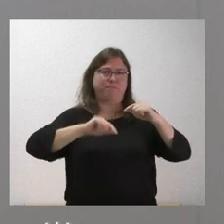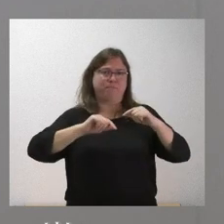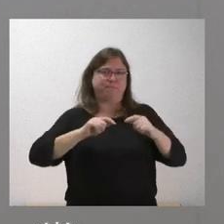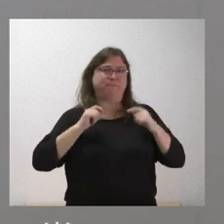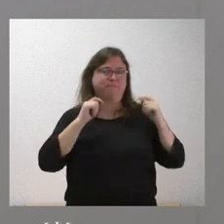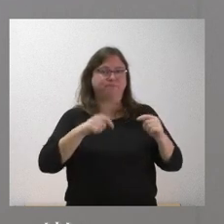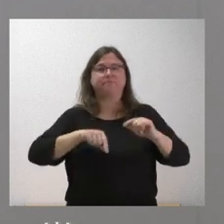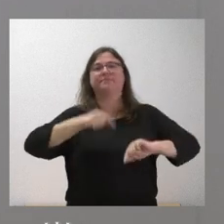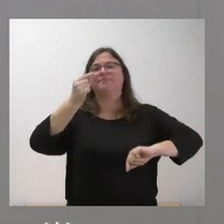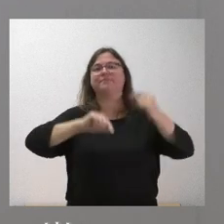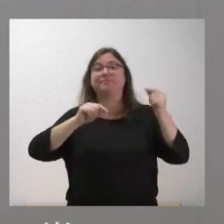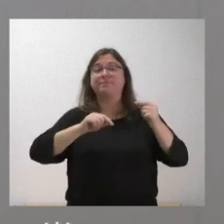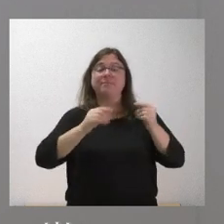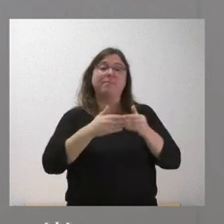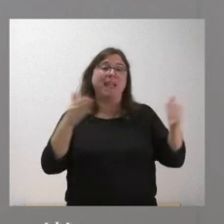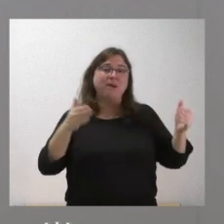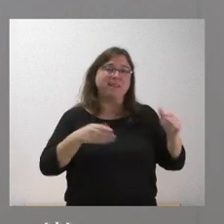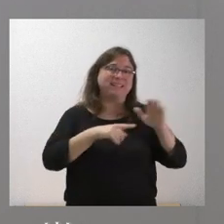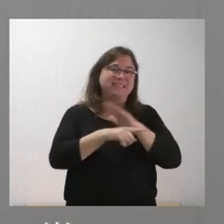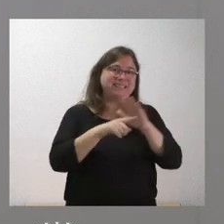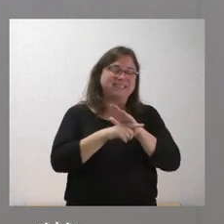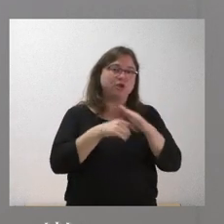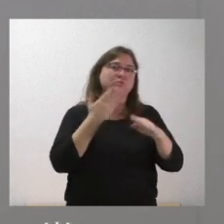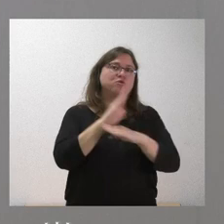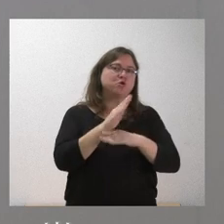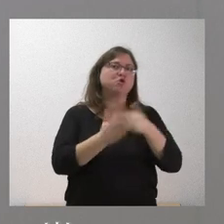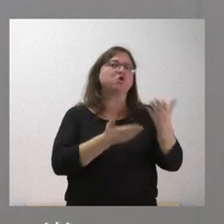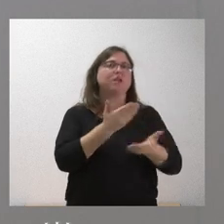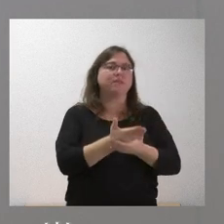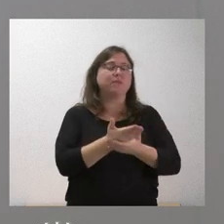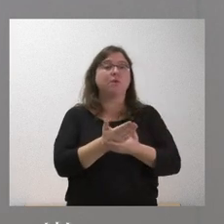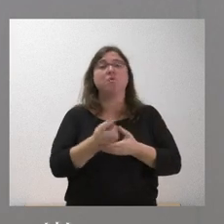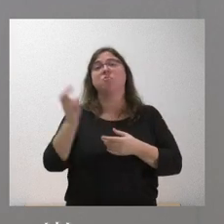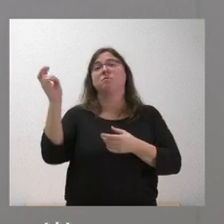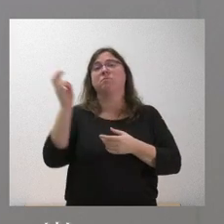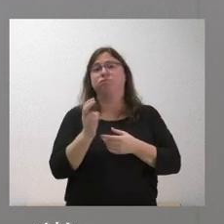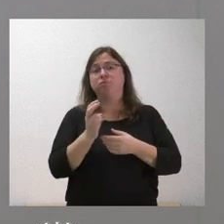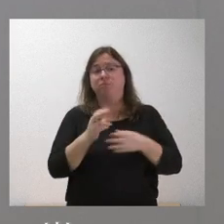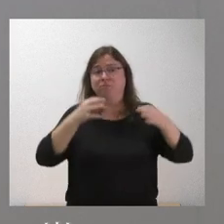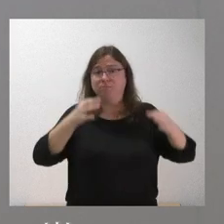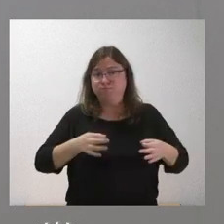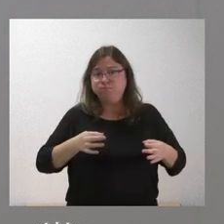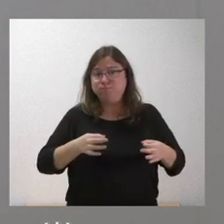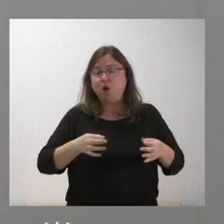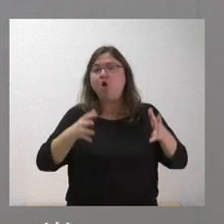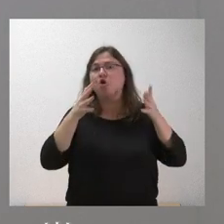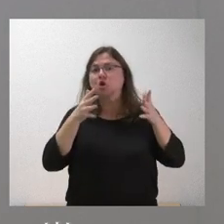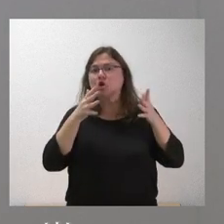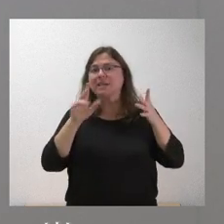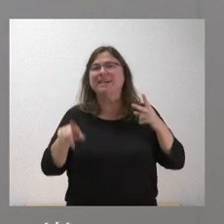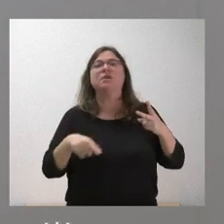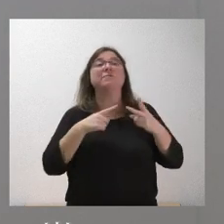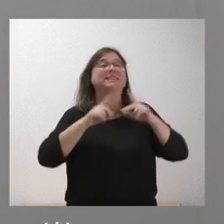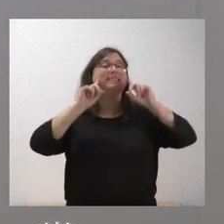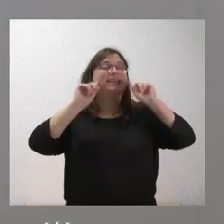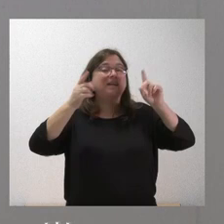presupuesto abrir el trámite para presentación de solicitudes de comparecencia comparecer los comparecientes Generalmente son los consejeros y en su caso